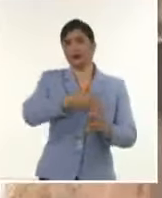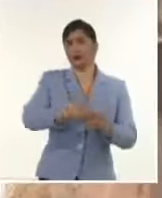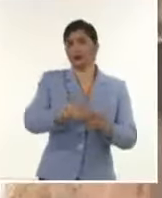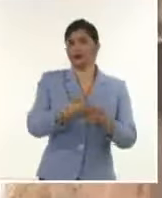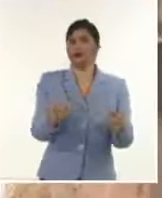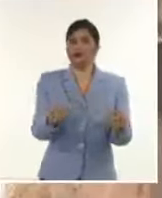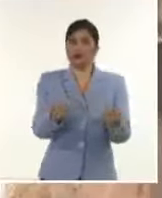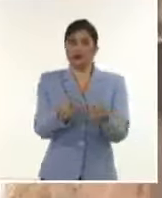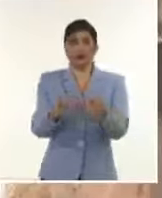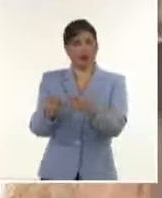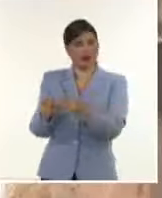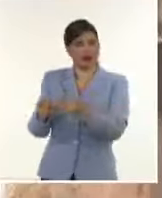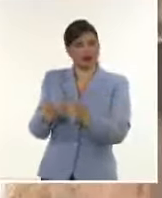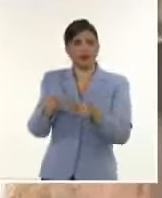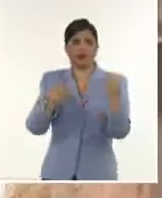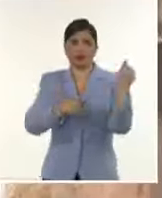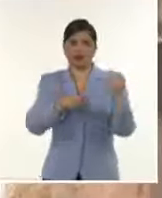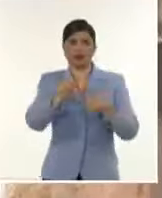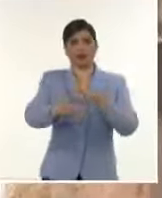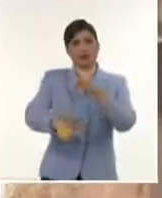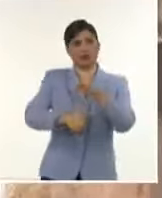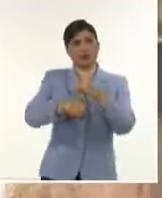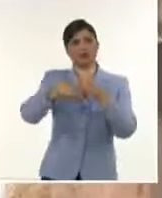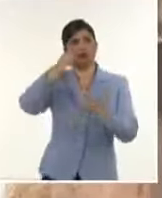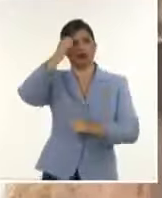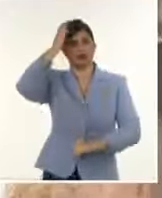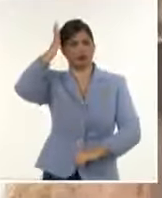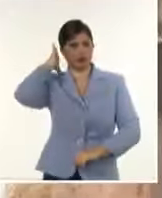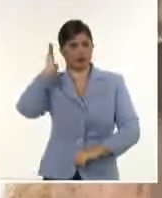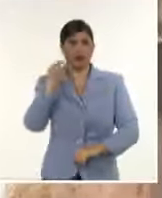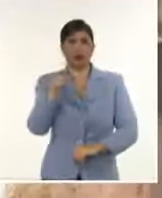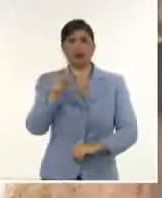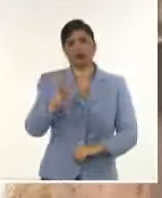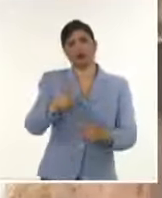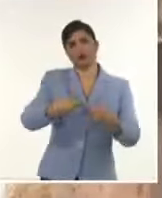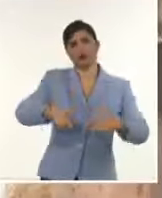emisiones de la intervención del presidente cubano en esta sesión clausura del 12º Congreso de la Unión de Jóvenes Comunistas.